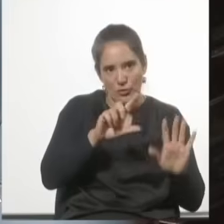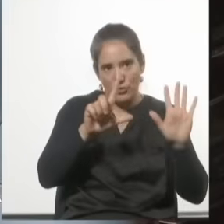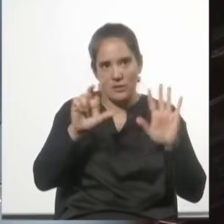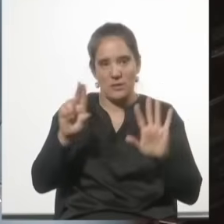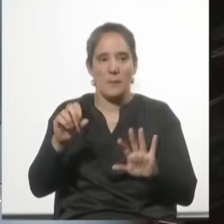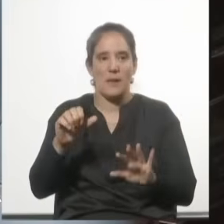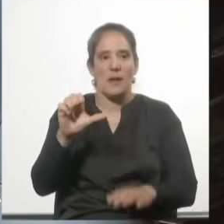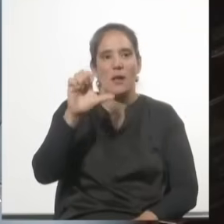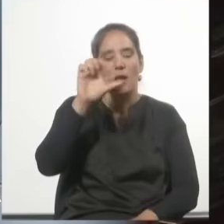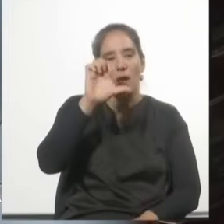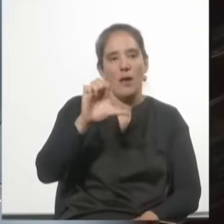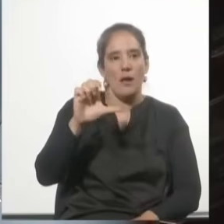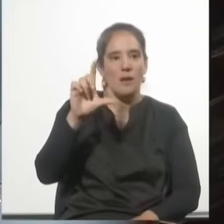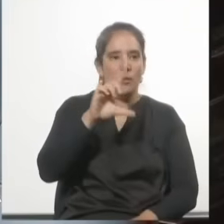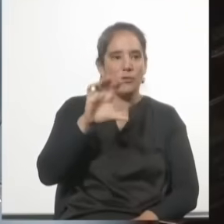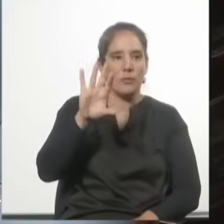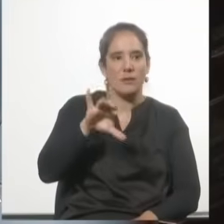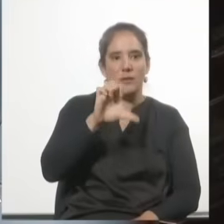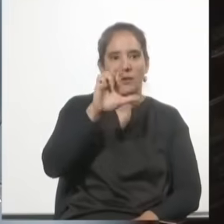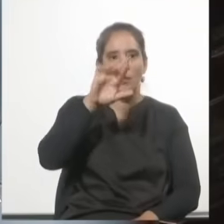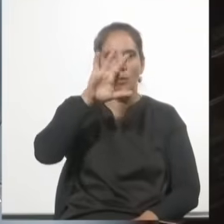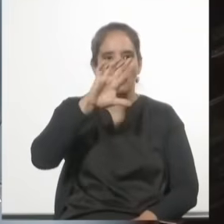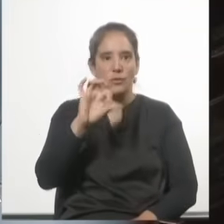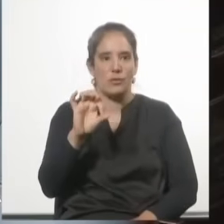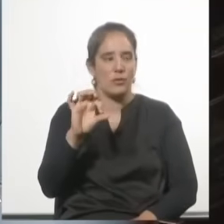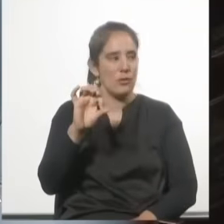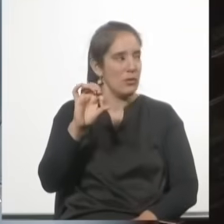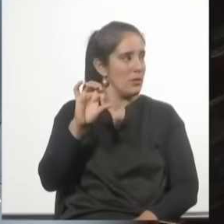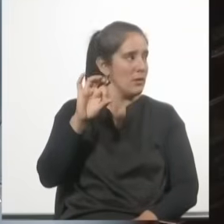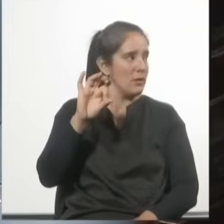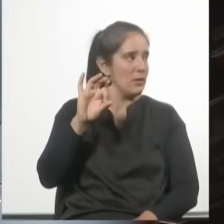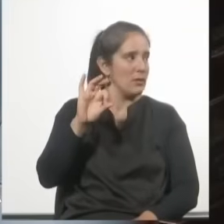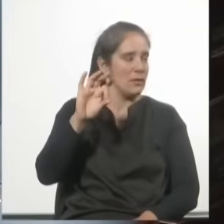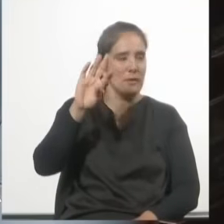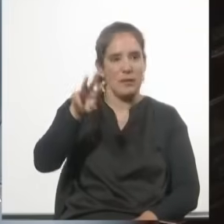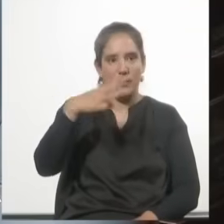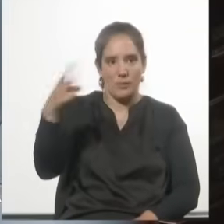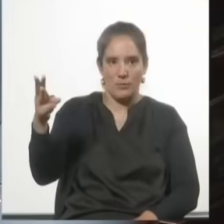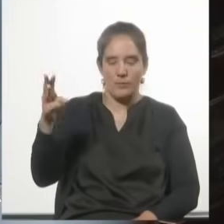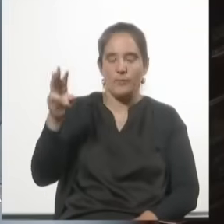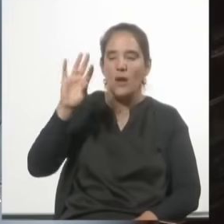82.270.000 euros, impuestos incluidos, siendo el valor unitario de cada barco de